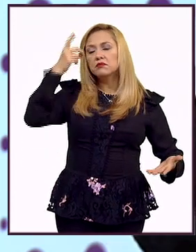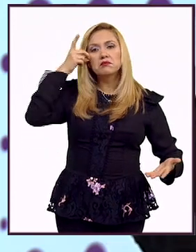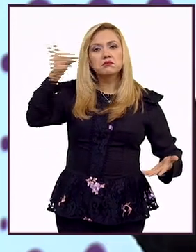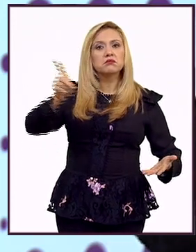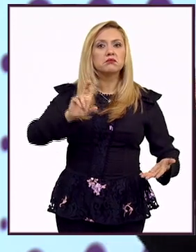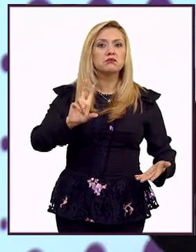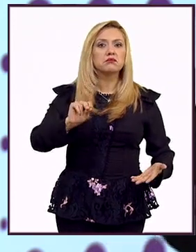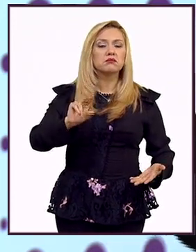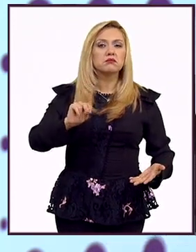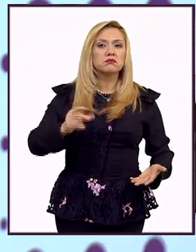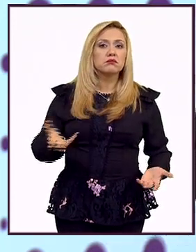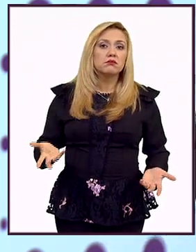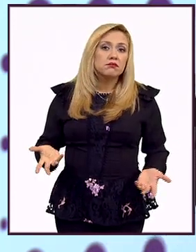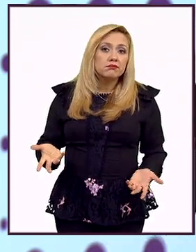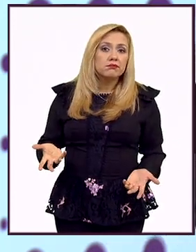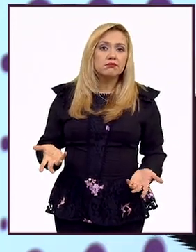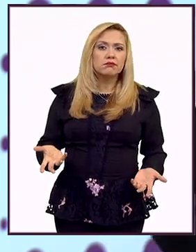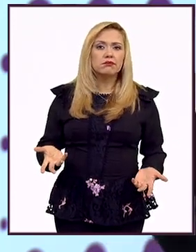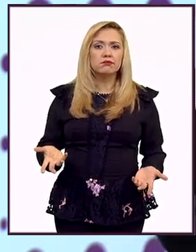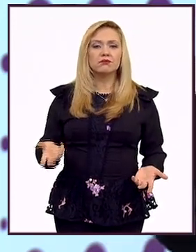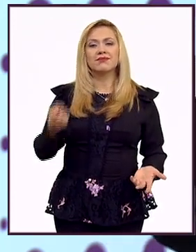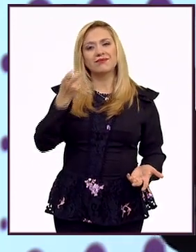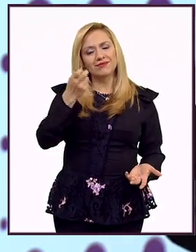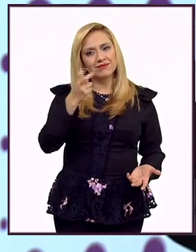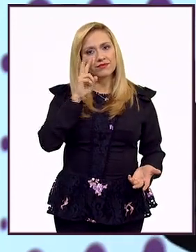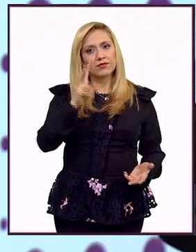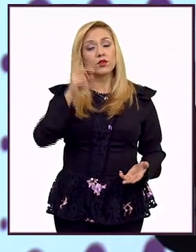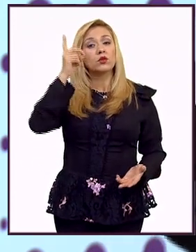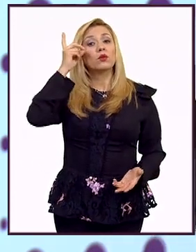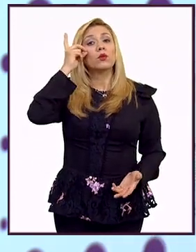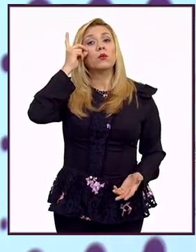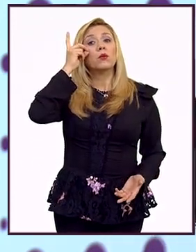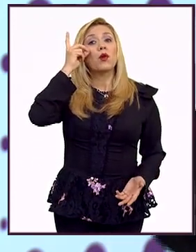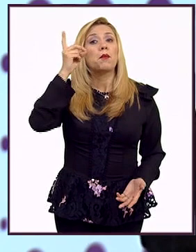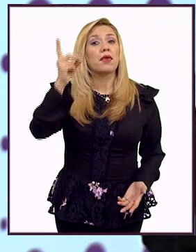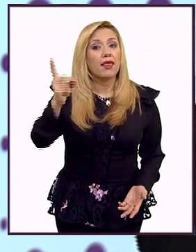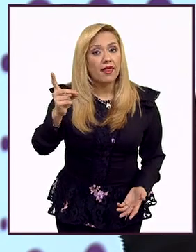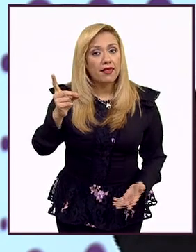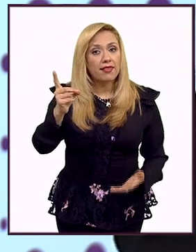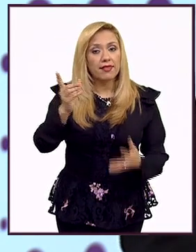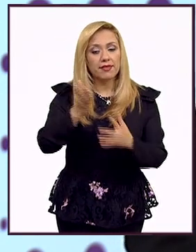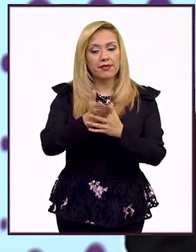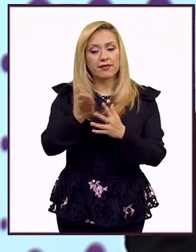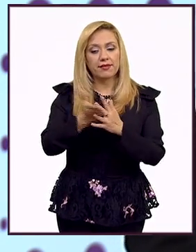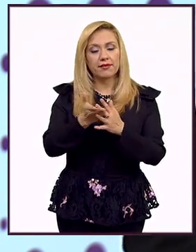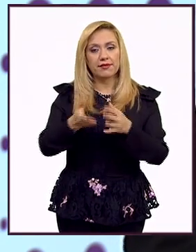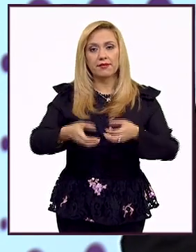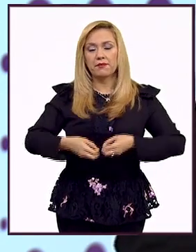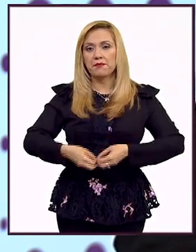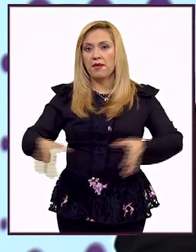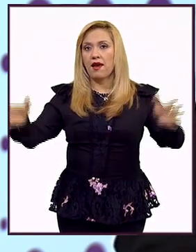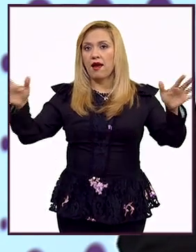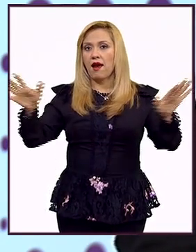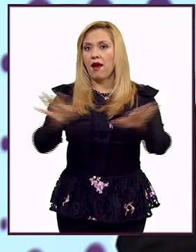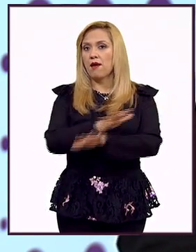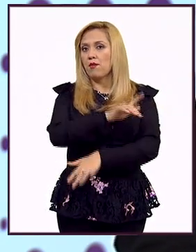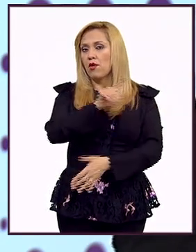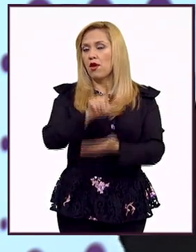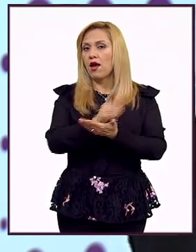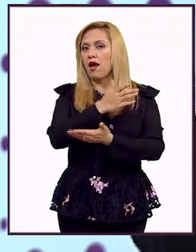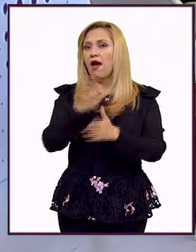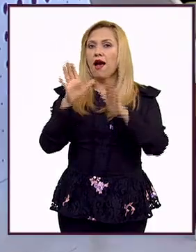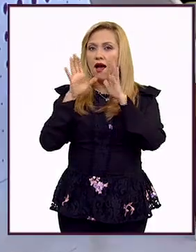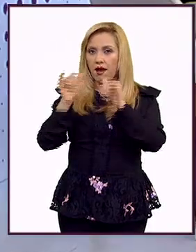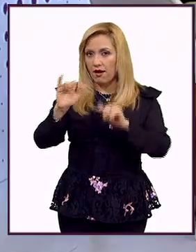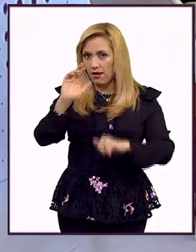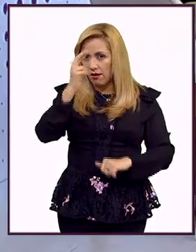titularidad. Entonces, hay que distinguir, digamos, entre la propiedad que se repartió a partir de la reforma agraria a gran escala,